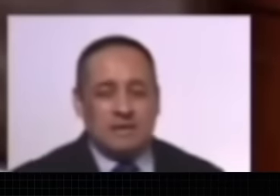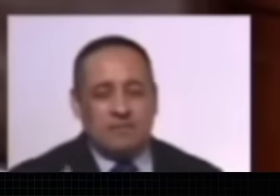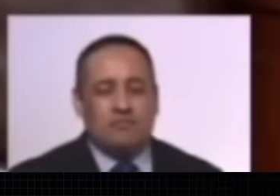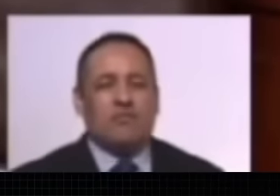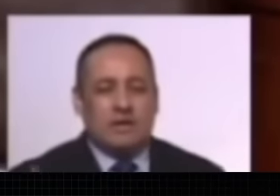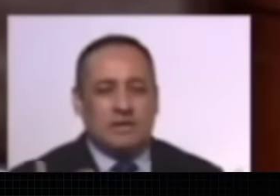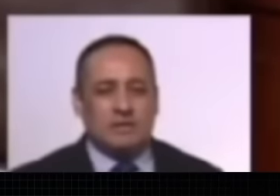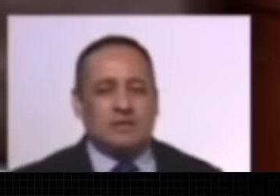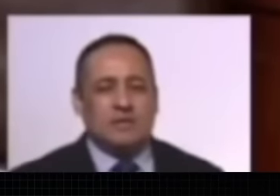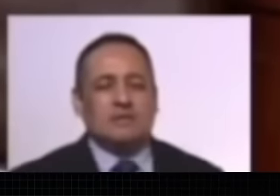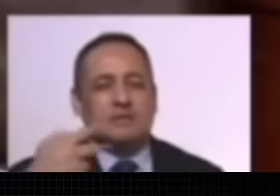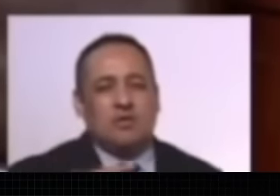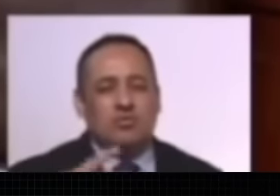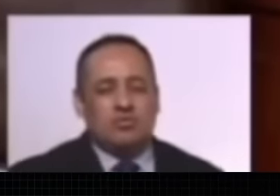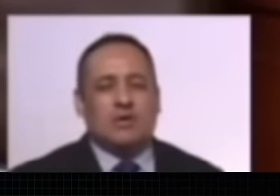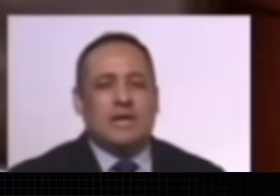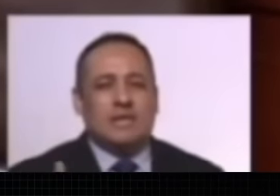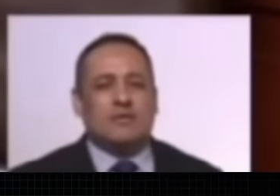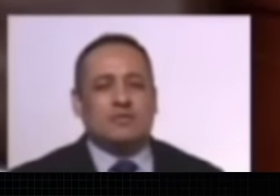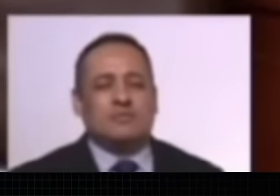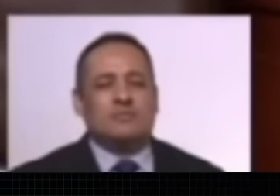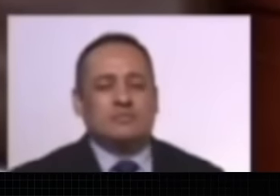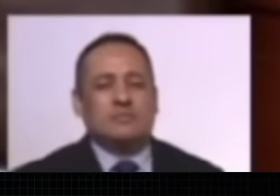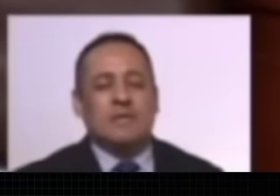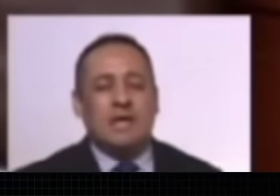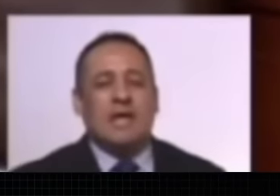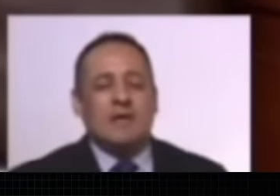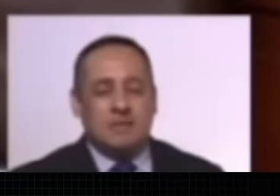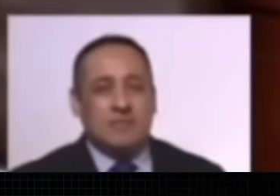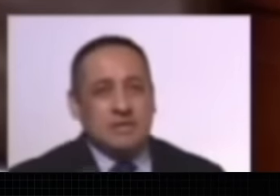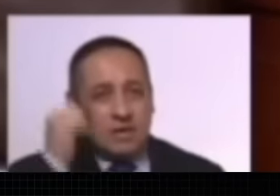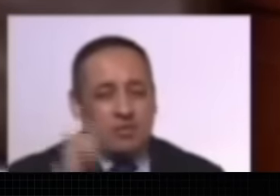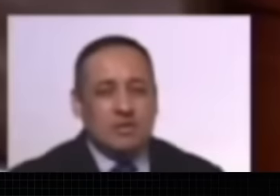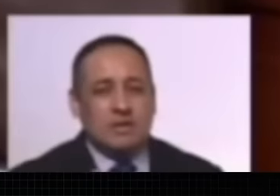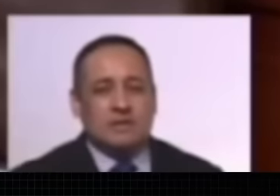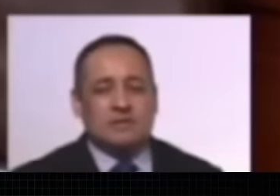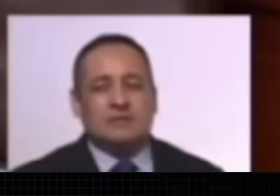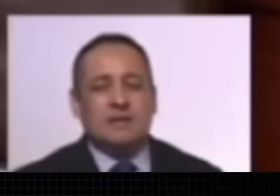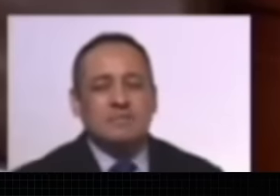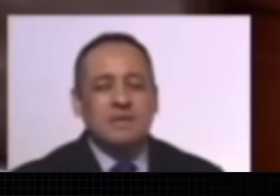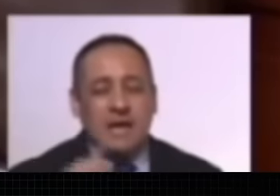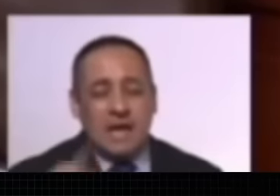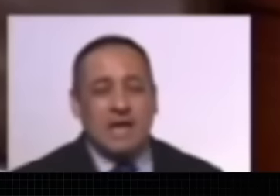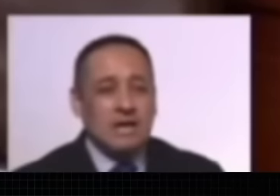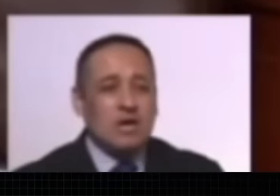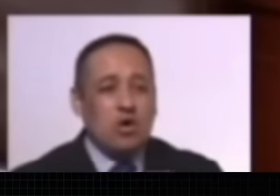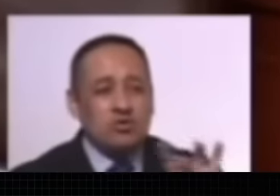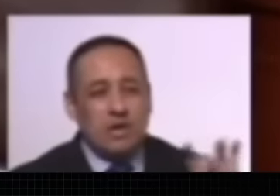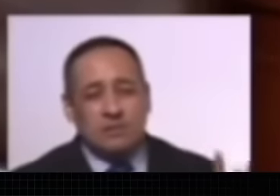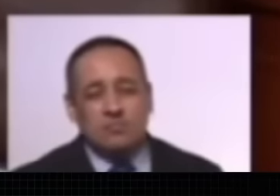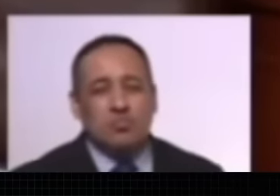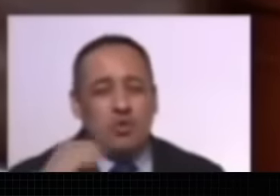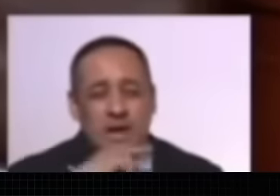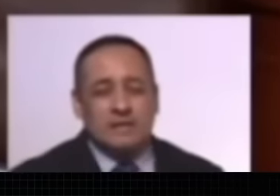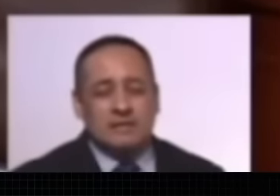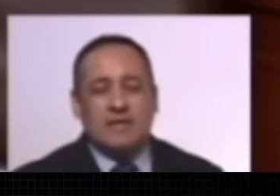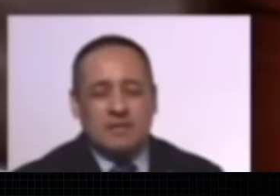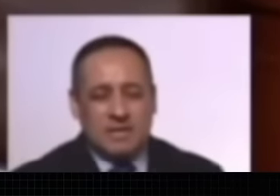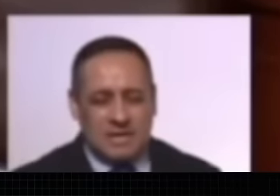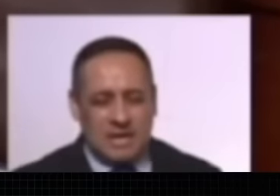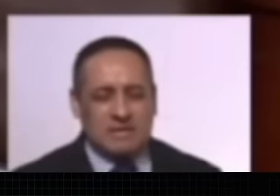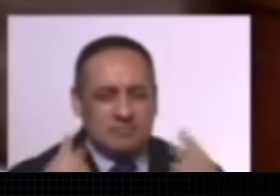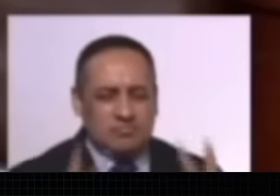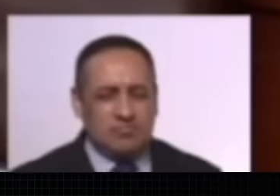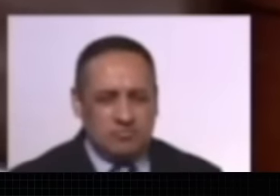recibir el segundo Nobel que le dieron. Y a mí me hace acordar a ella y a otras mujeres más que se atrevieron